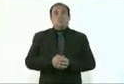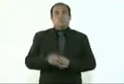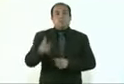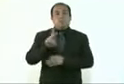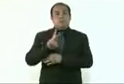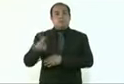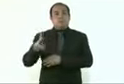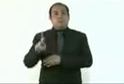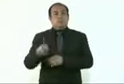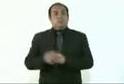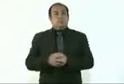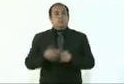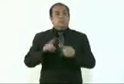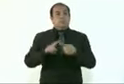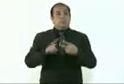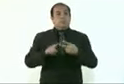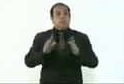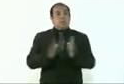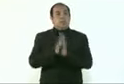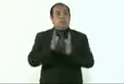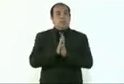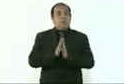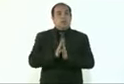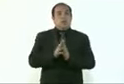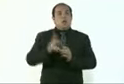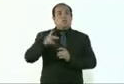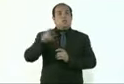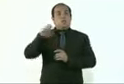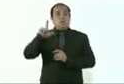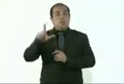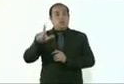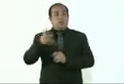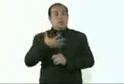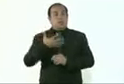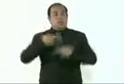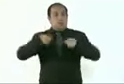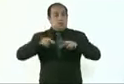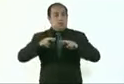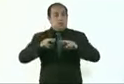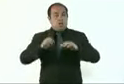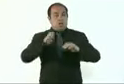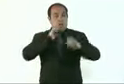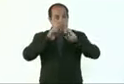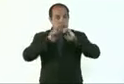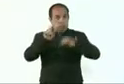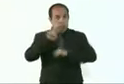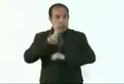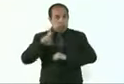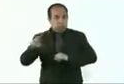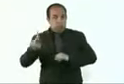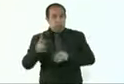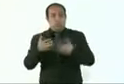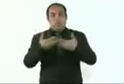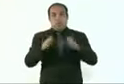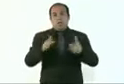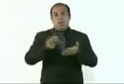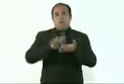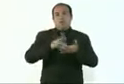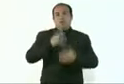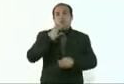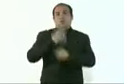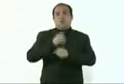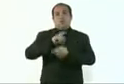y participación popular que representan las consultas populares que se abren pues gracias a que la Cuarta Transformación